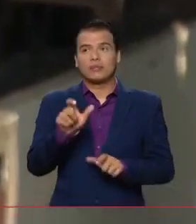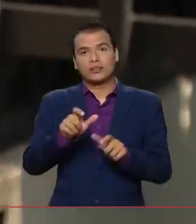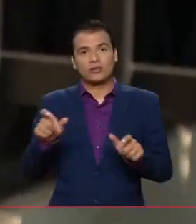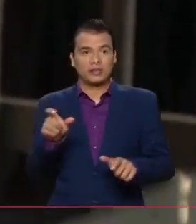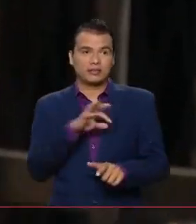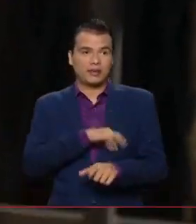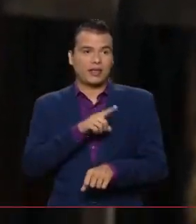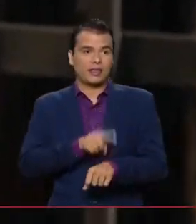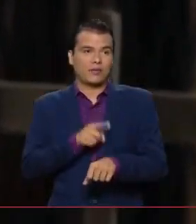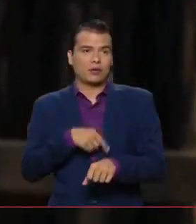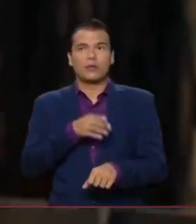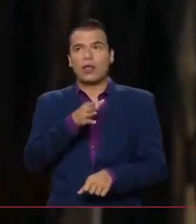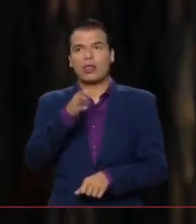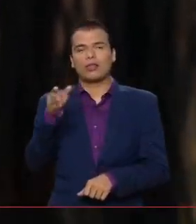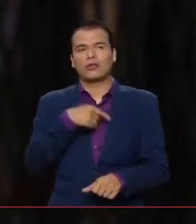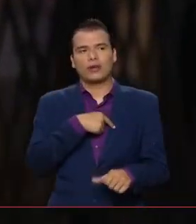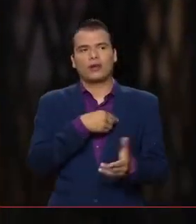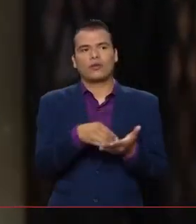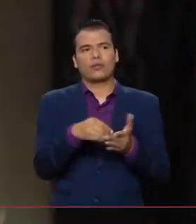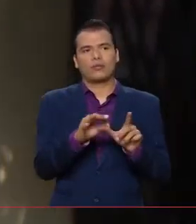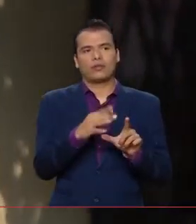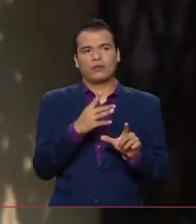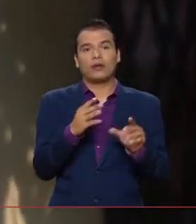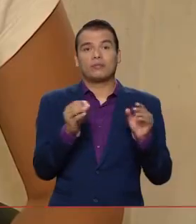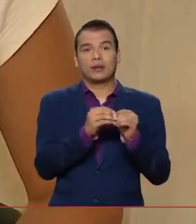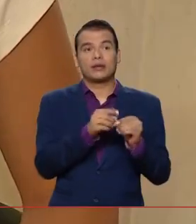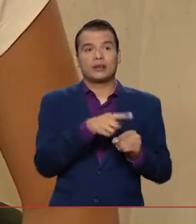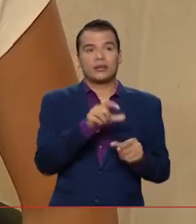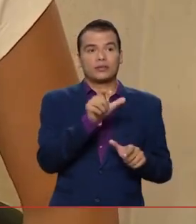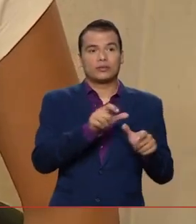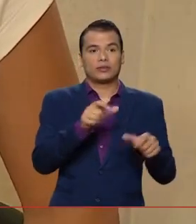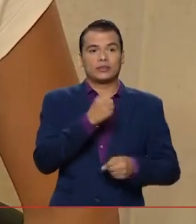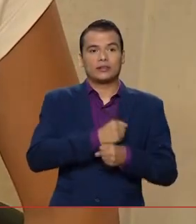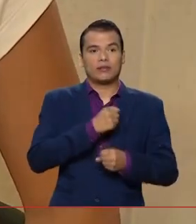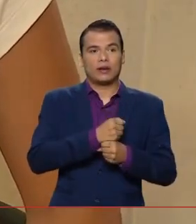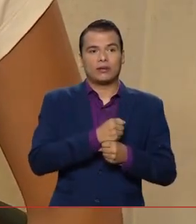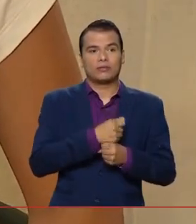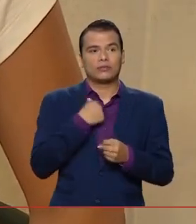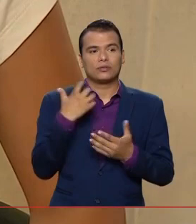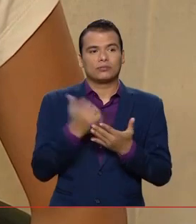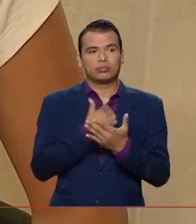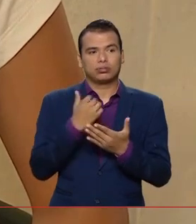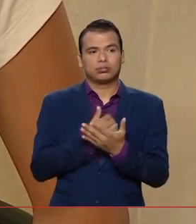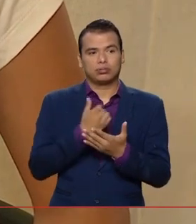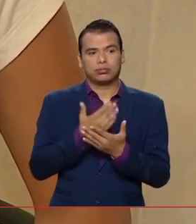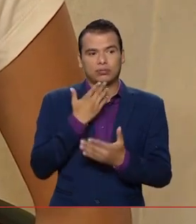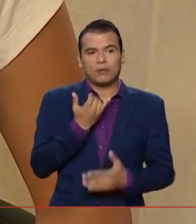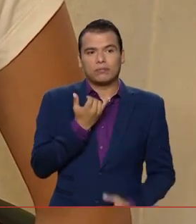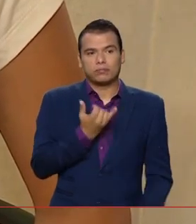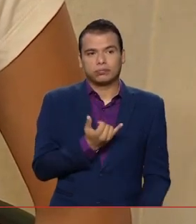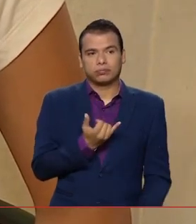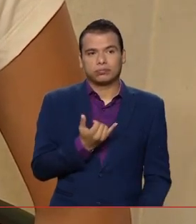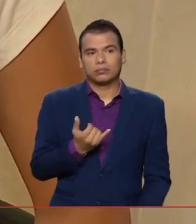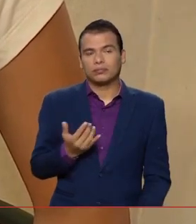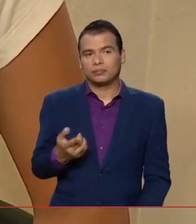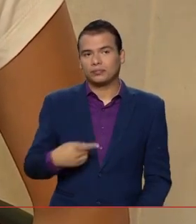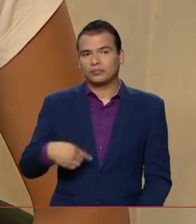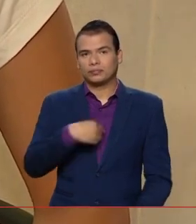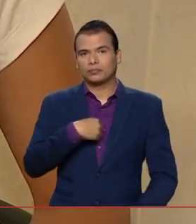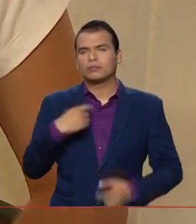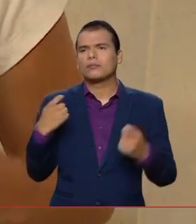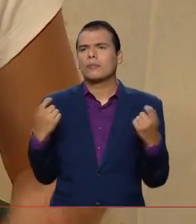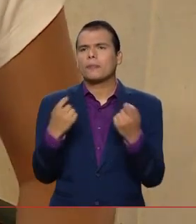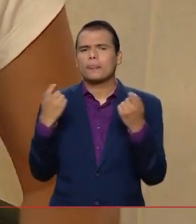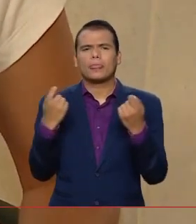caso de María Camila Melo, propietaria de una cocina oculta. Todo lo hacemos por redes sociales. Tratamos pues de que